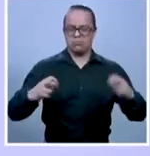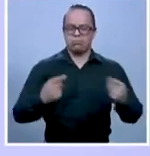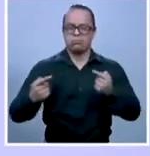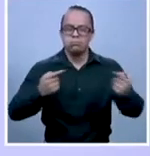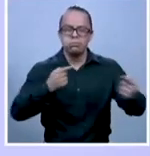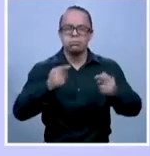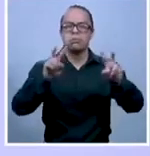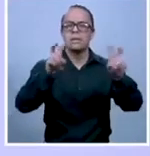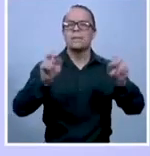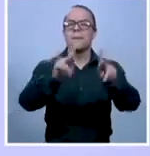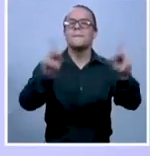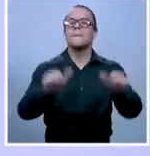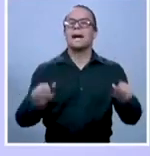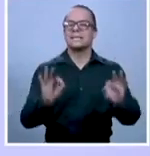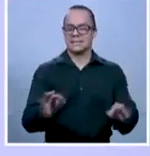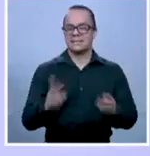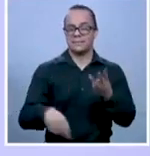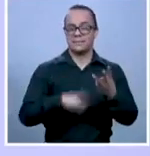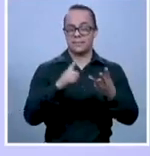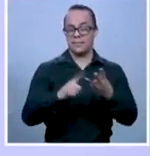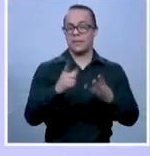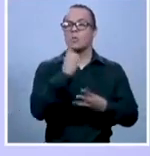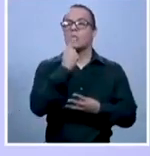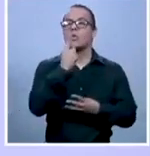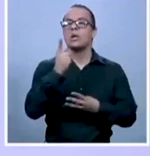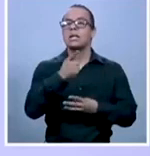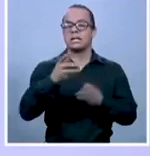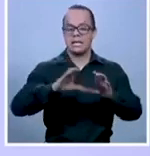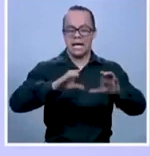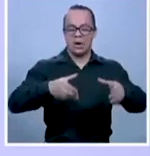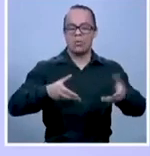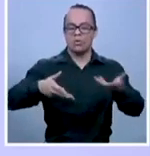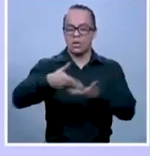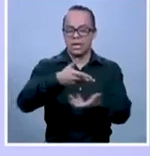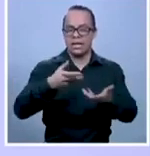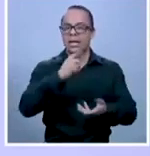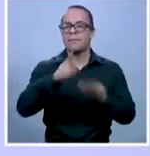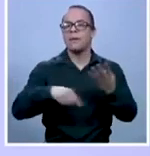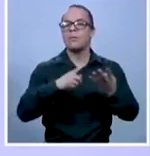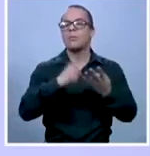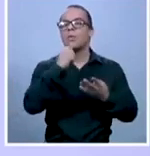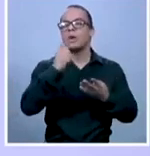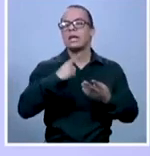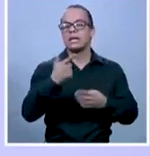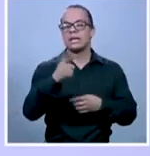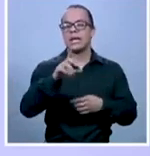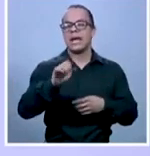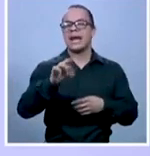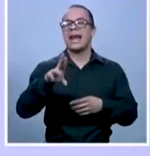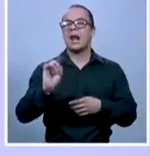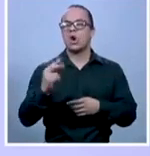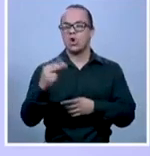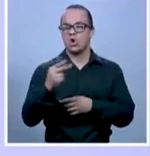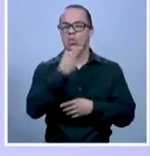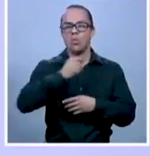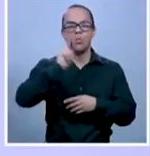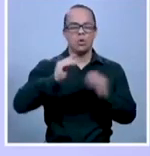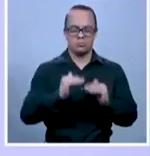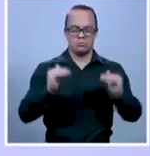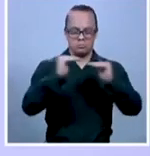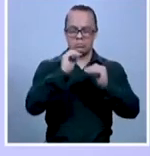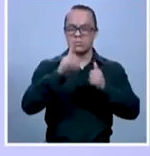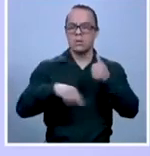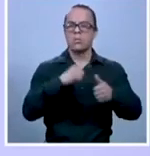Paz. Tercero, la creación de la Policía de Barrio, fortalecimiento de la policía de género, depuración e incremento del número de